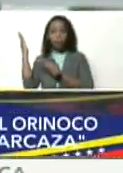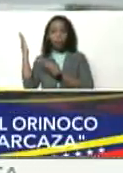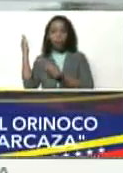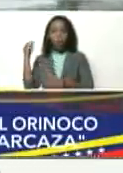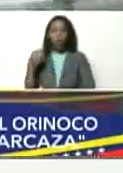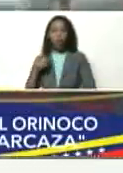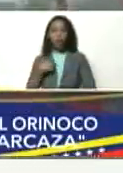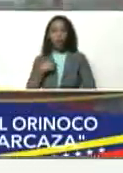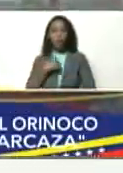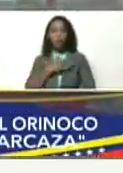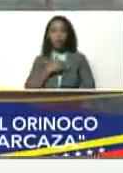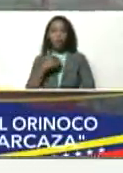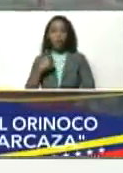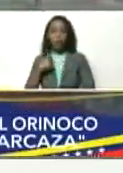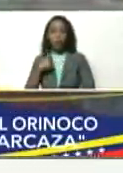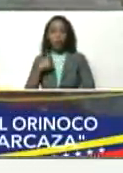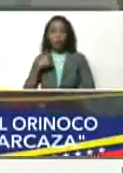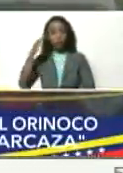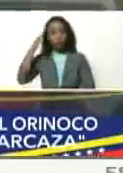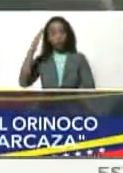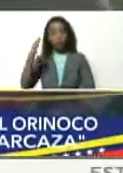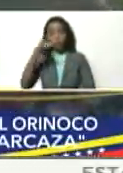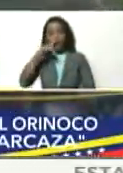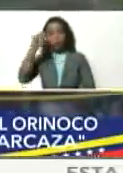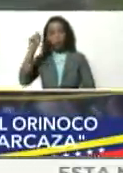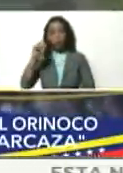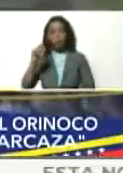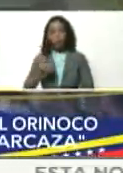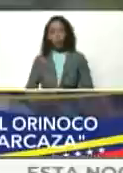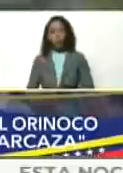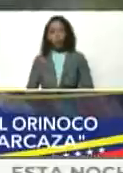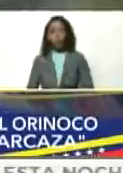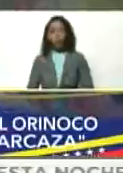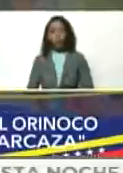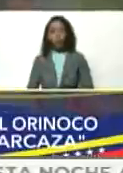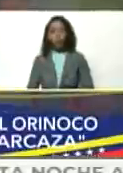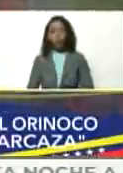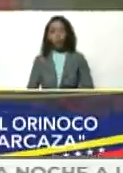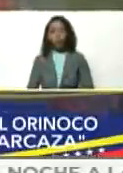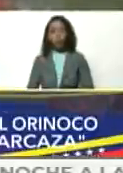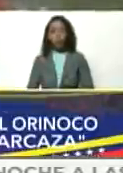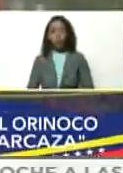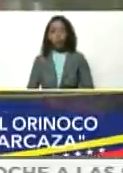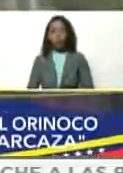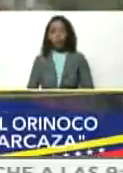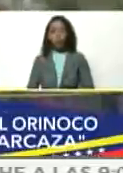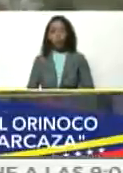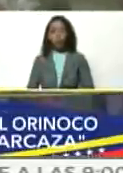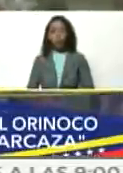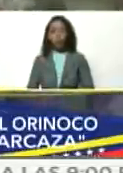Yaqueraca, comandante Nicolás Maduro, Bogotá, Matica, Guarao, Yoricuare, Nacaneja,